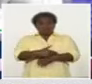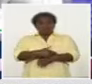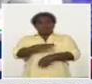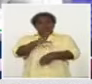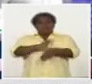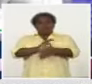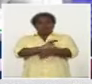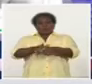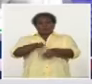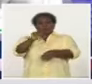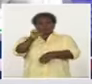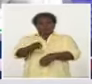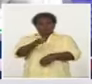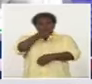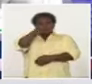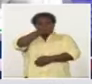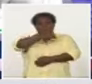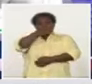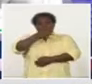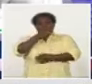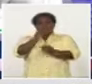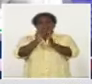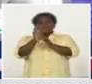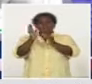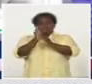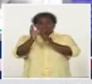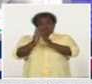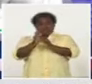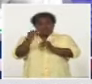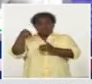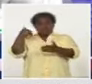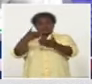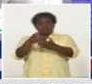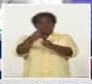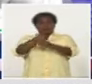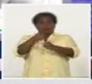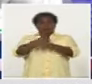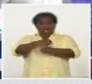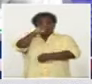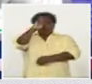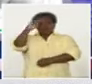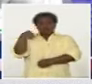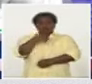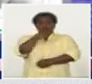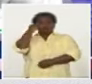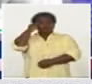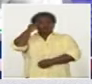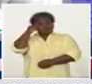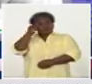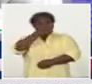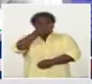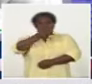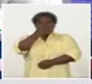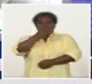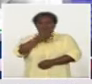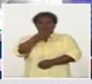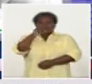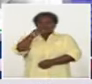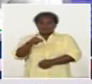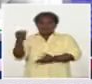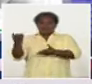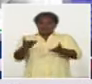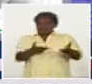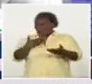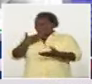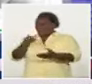que ha defendido en tantos meses de labor el doctor Francisco Durán García, director nacional de epidemiología, a quien ya recibo en nuestro estudio. Muy buenos